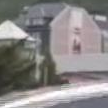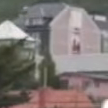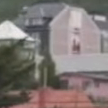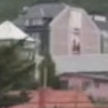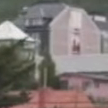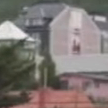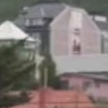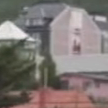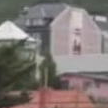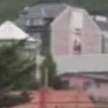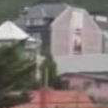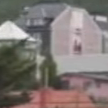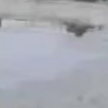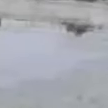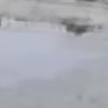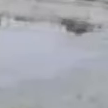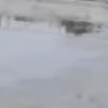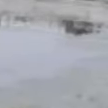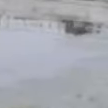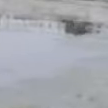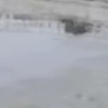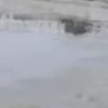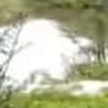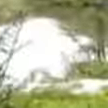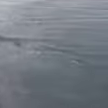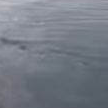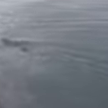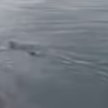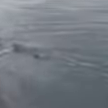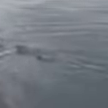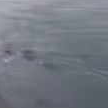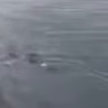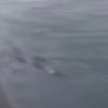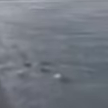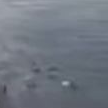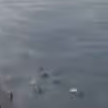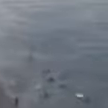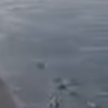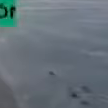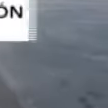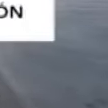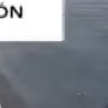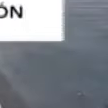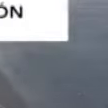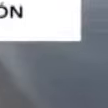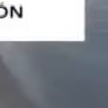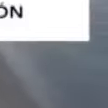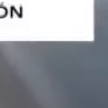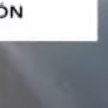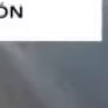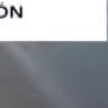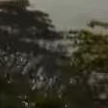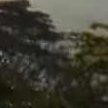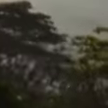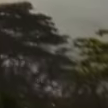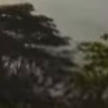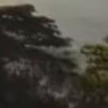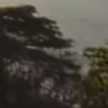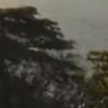pone en riesgo una de las regiones más prístinas del planeta. Economía Creativa, un programa de la cadena alemana Deutsche